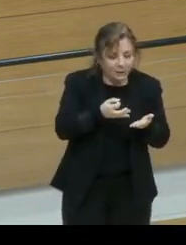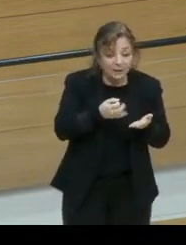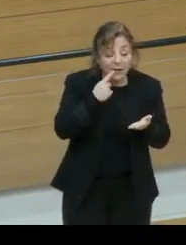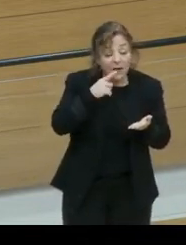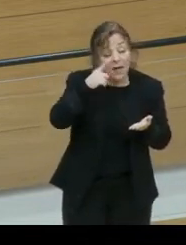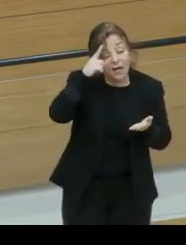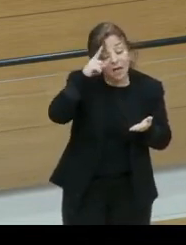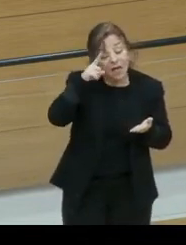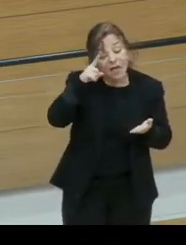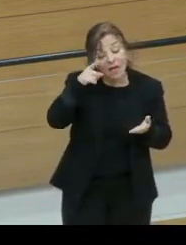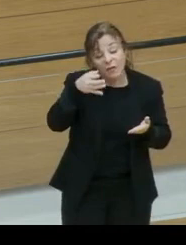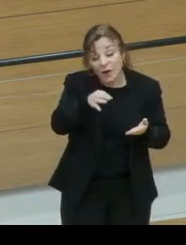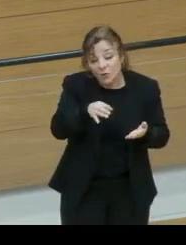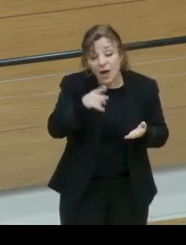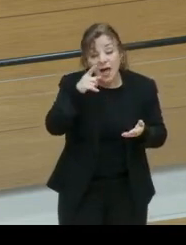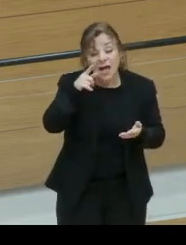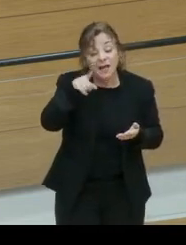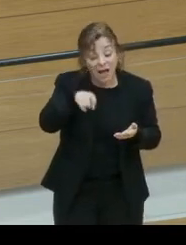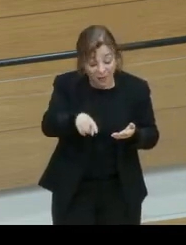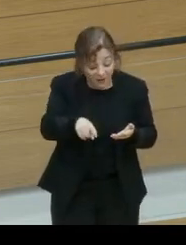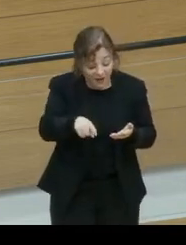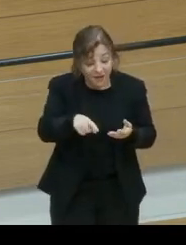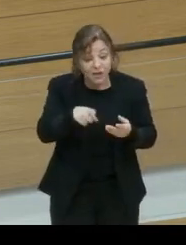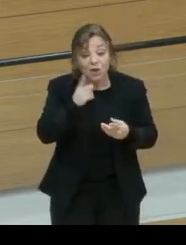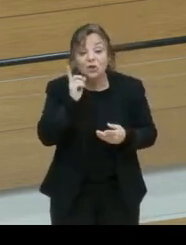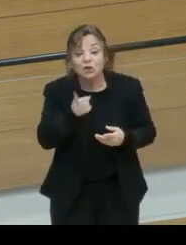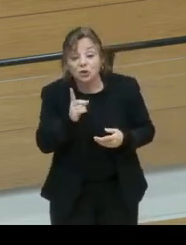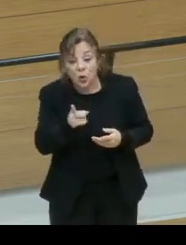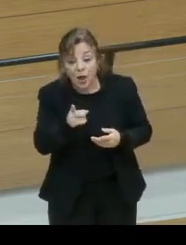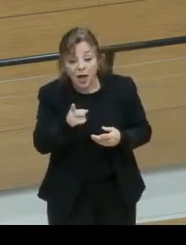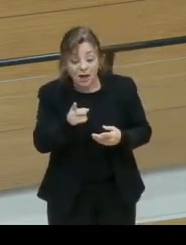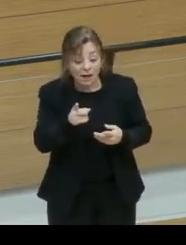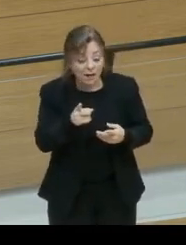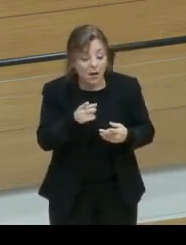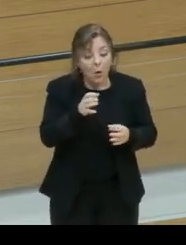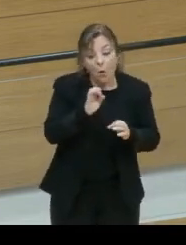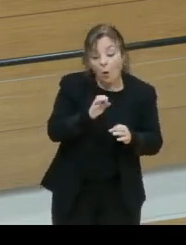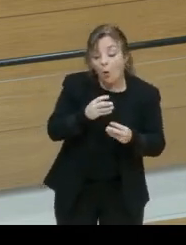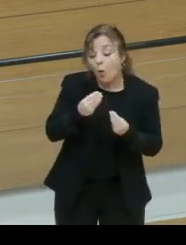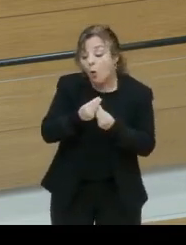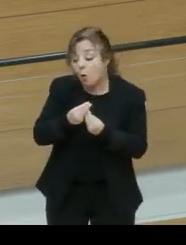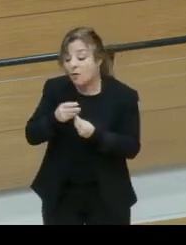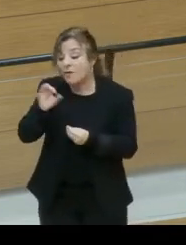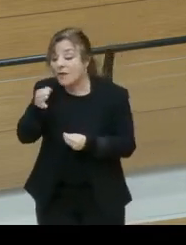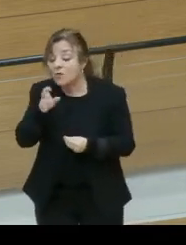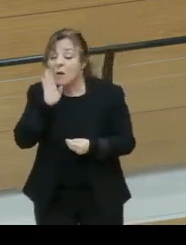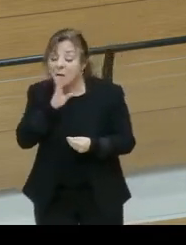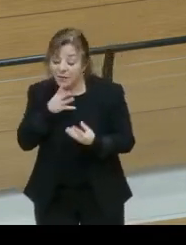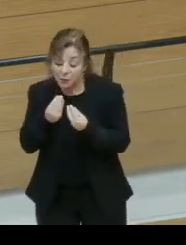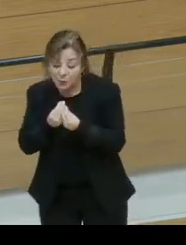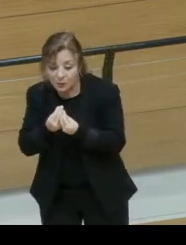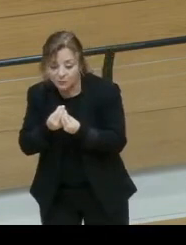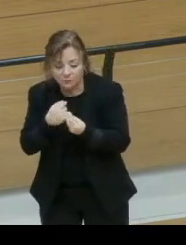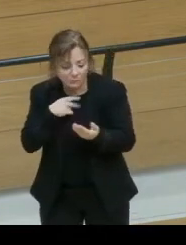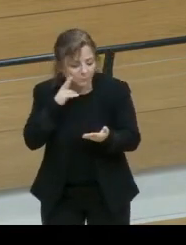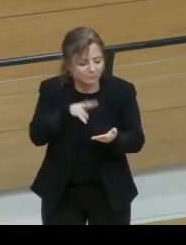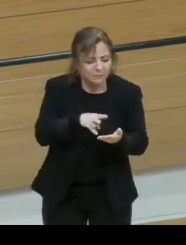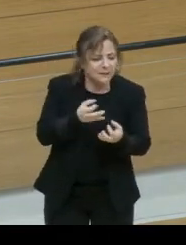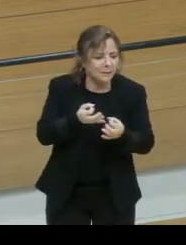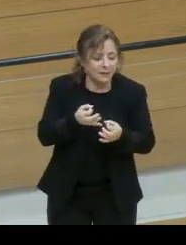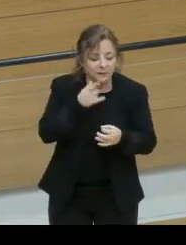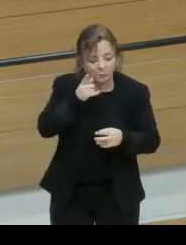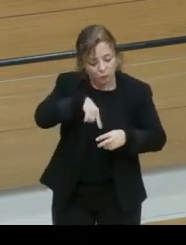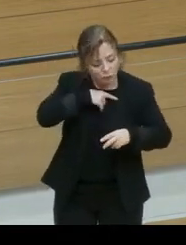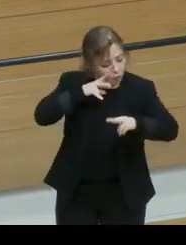está sola o la célula del tumor está con la célula madre presente. Y después, pues lo que queremos observar es desde dentro también,